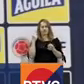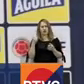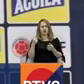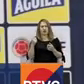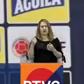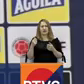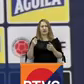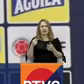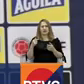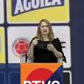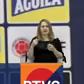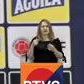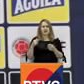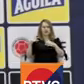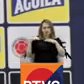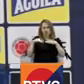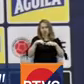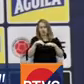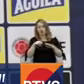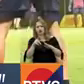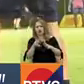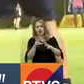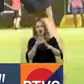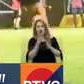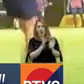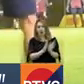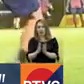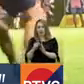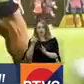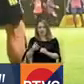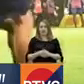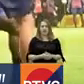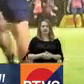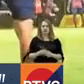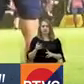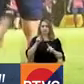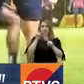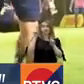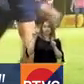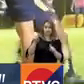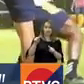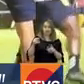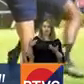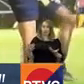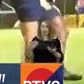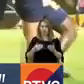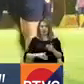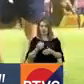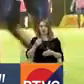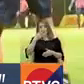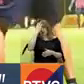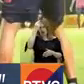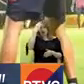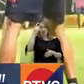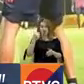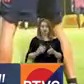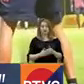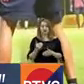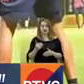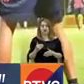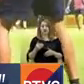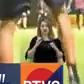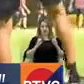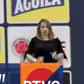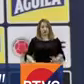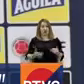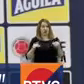agresividad ofensiva para sacarlo adelante del orden la gran incógnita es la presencia en el once inicialista déjame rodríguez por lo menos físicamente